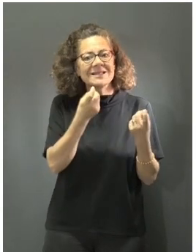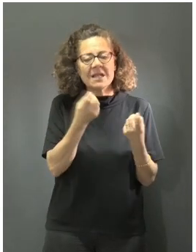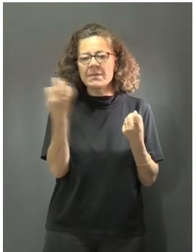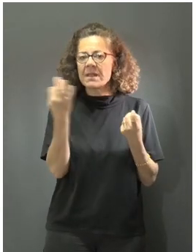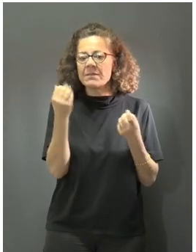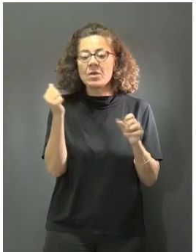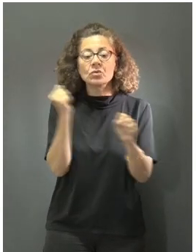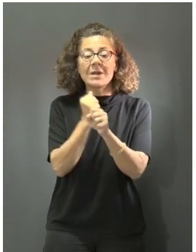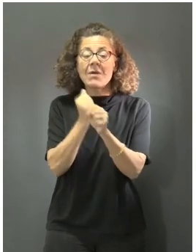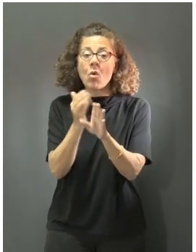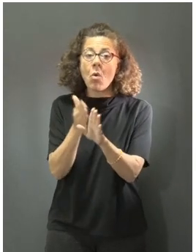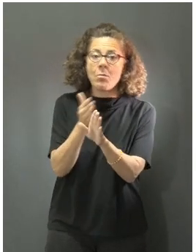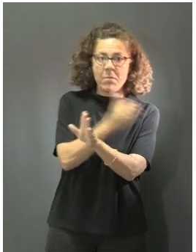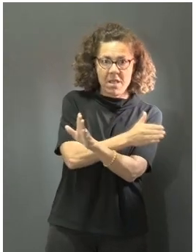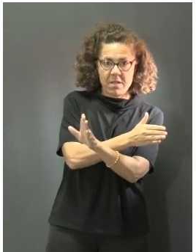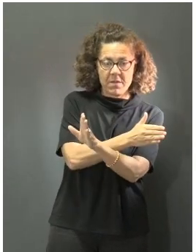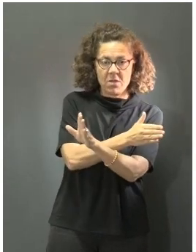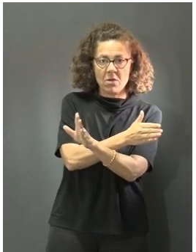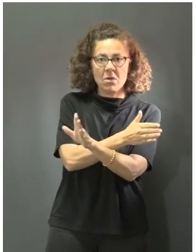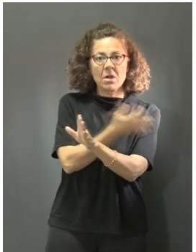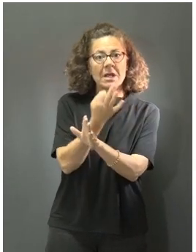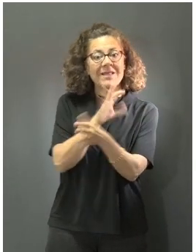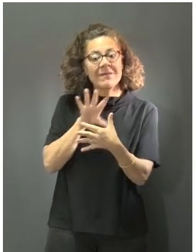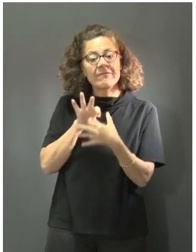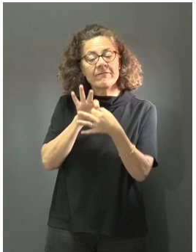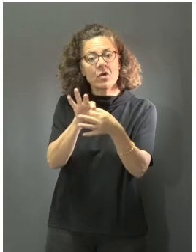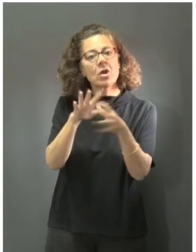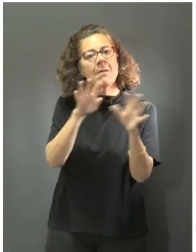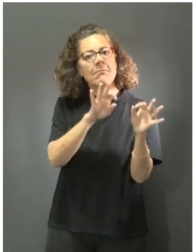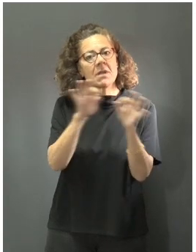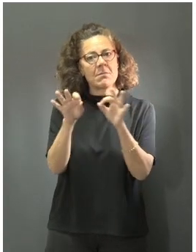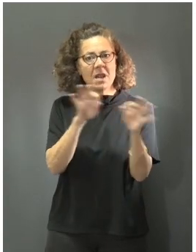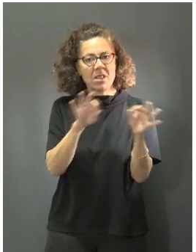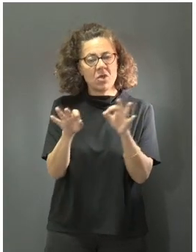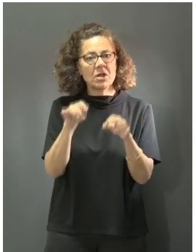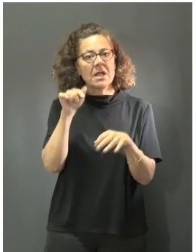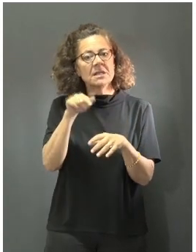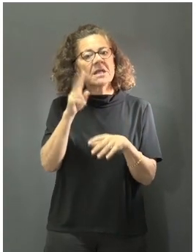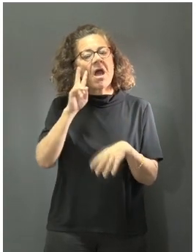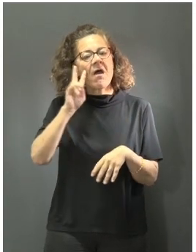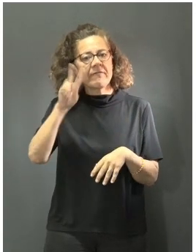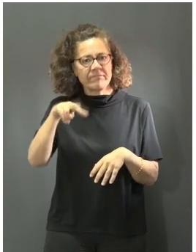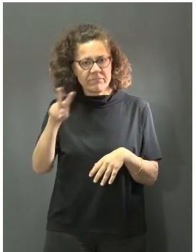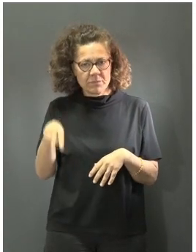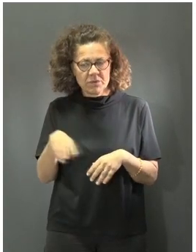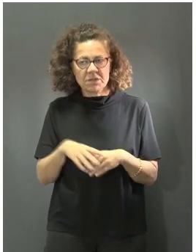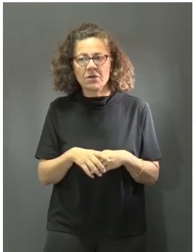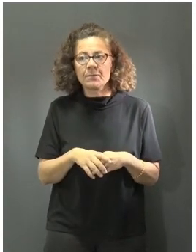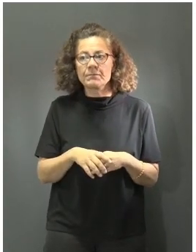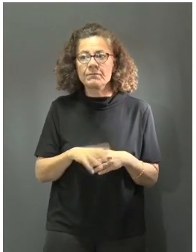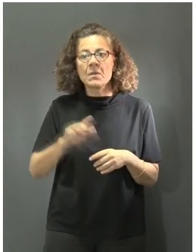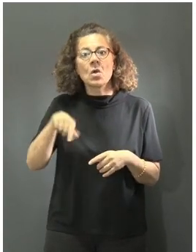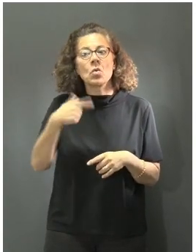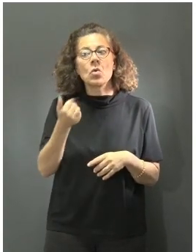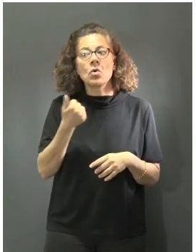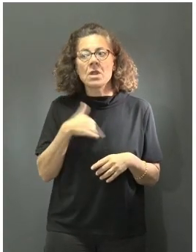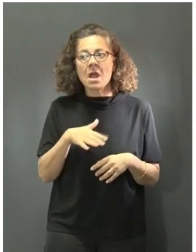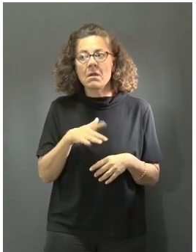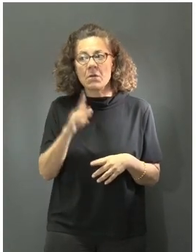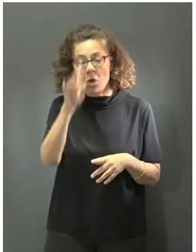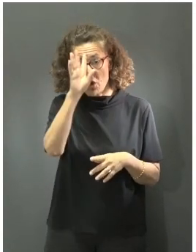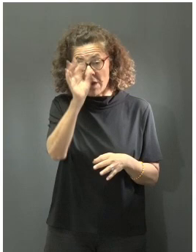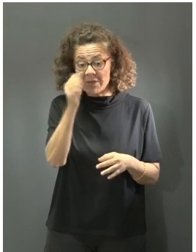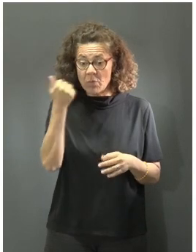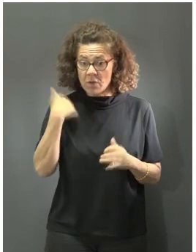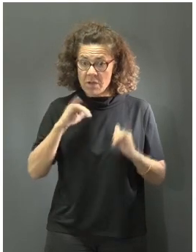un trabajo previo que tiene que ver con la preparación de la visita al museo, ¿no? Y luego ya, pues, evidentemente, una